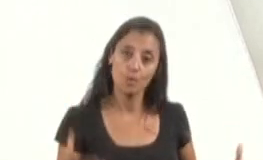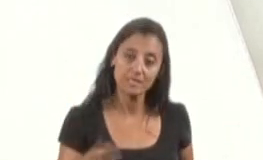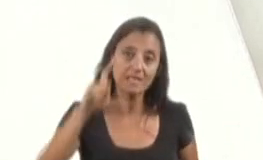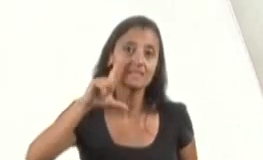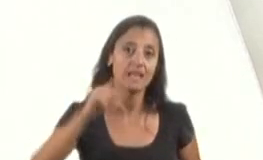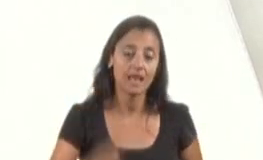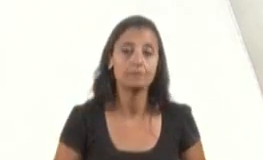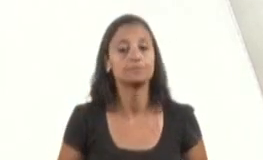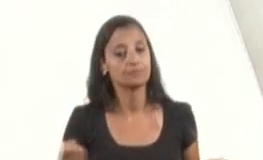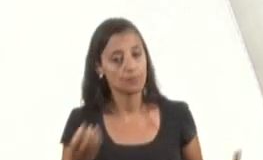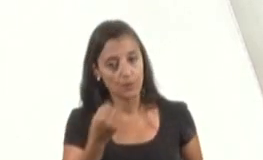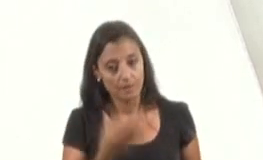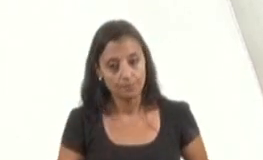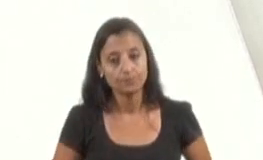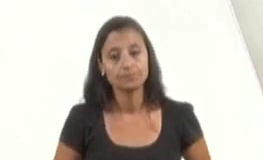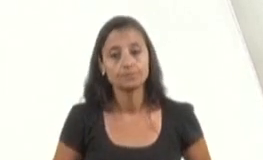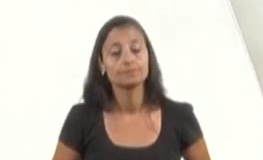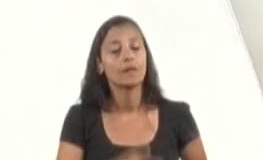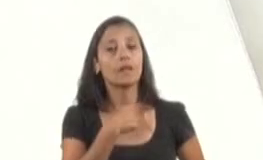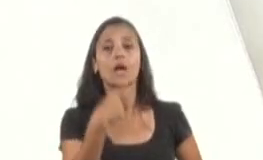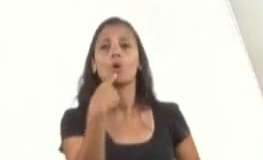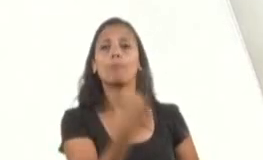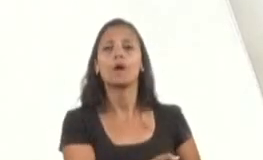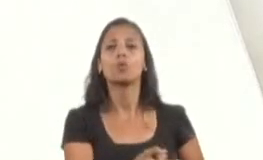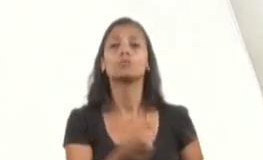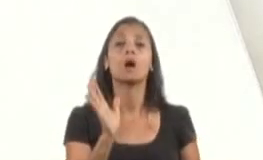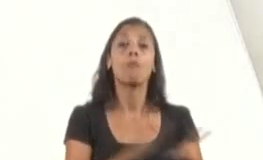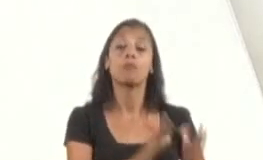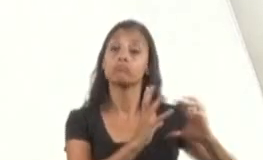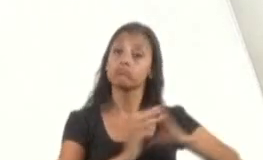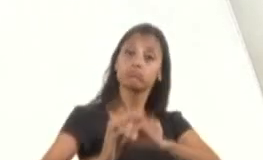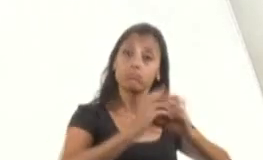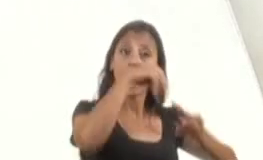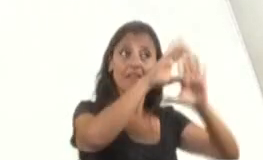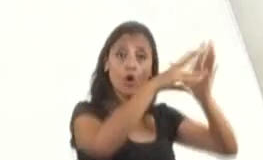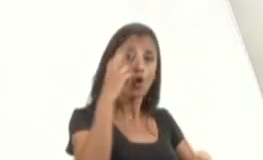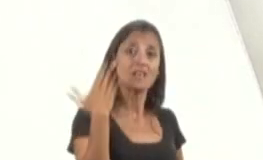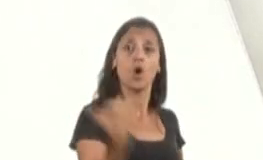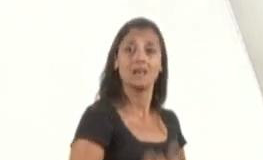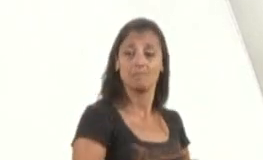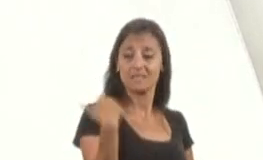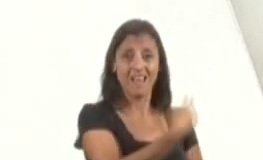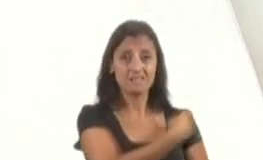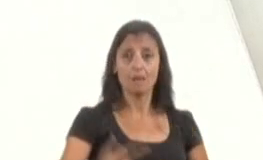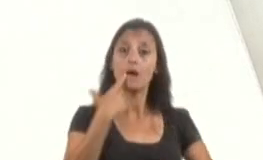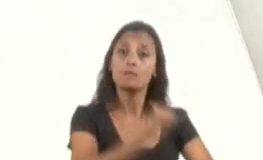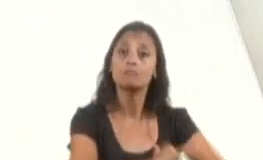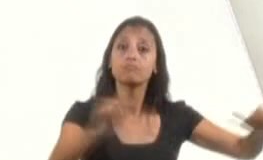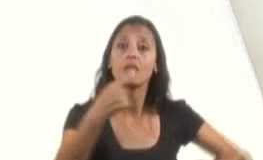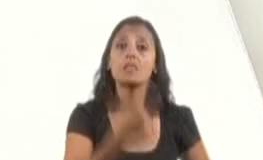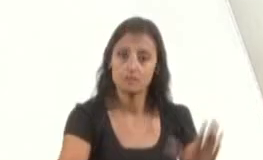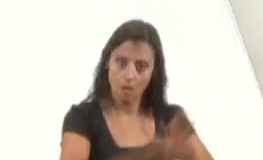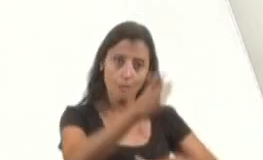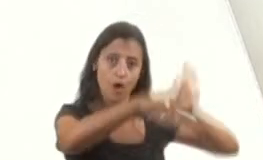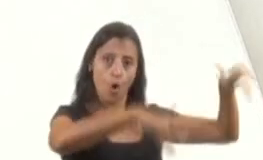Cecilia, ¿cómo ¿qué tal? estás? Bien, gracias. Quería consultarte por las sesiones extraordinarias. Hace unas semanas se anunciaba su